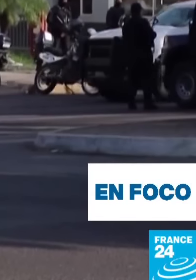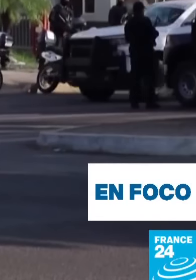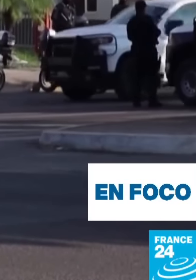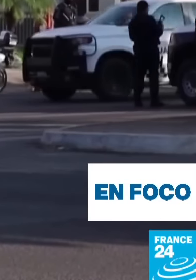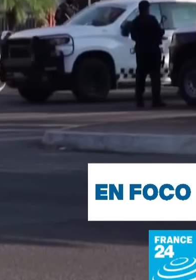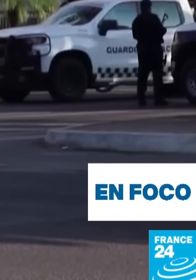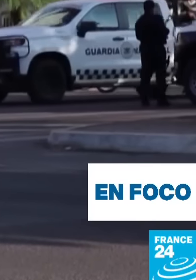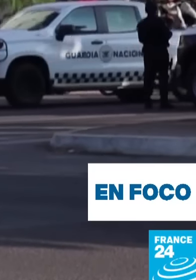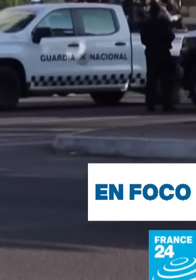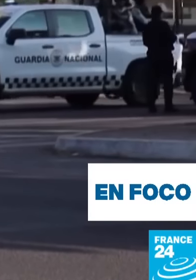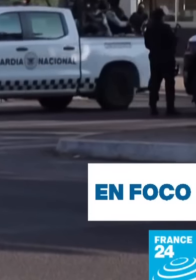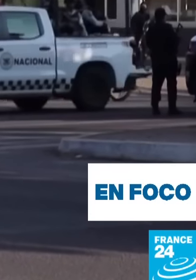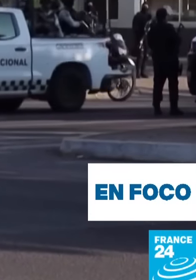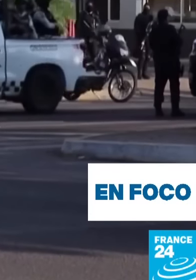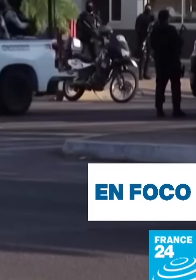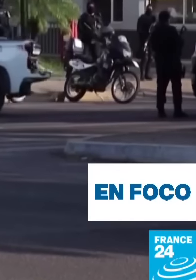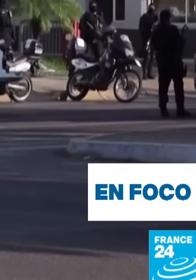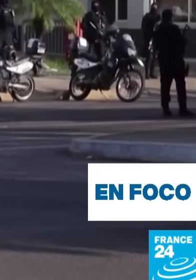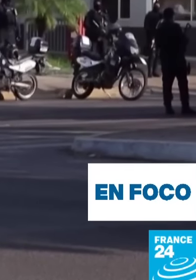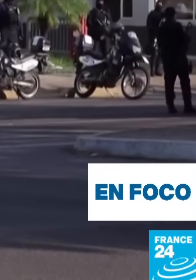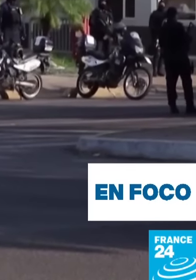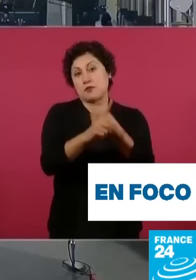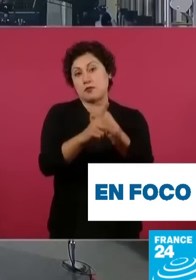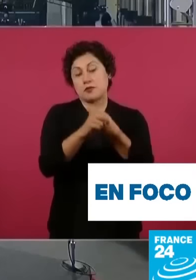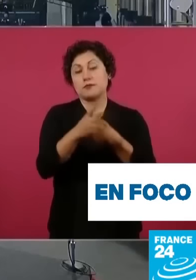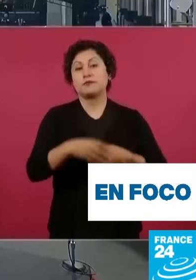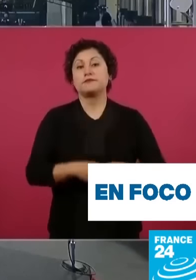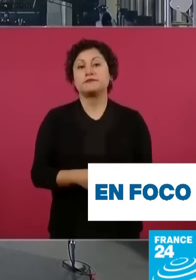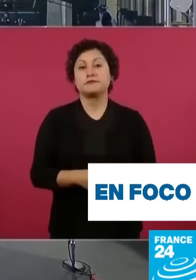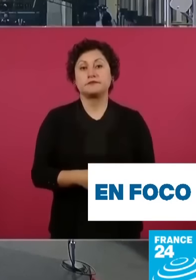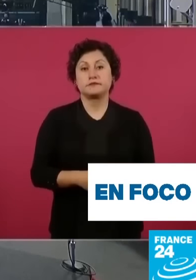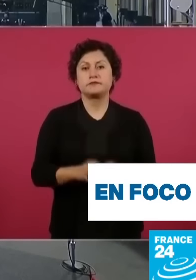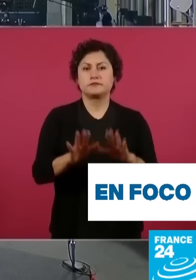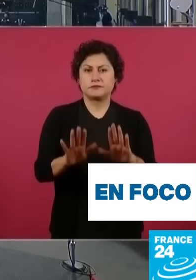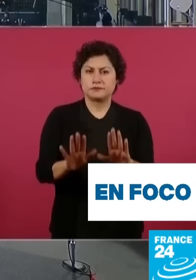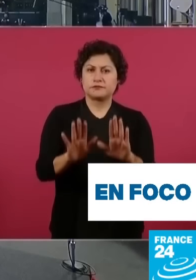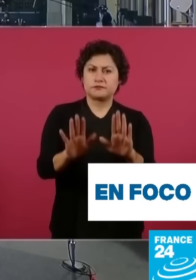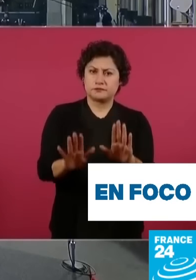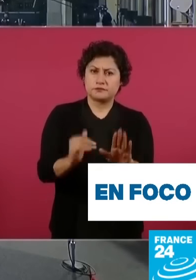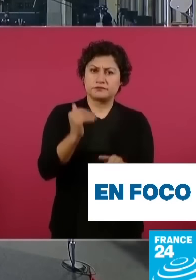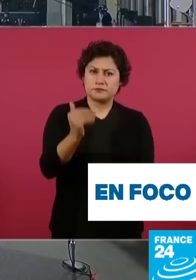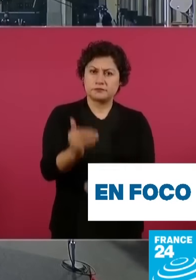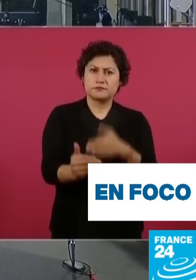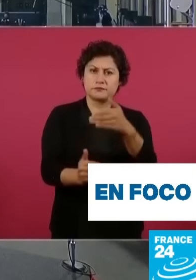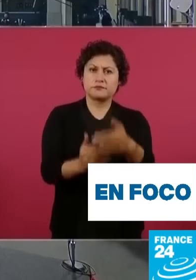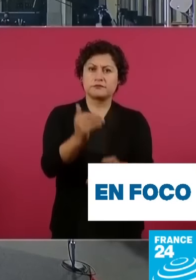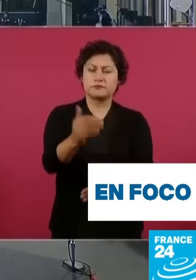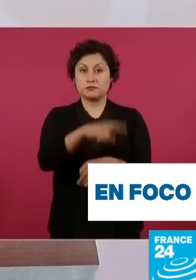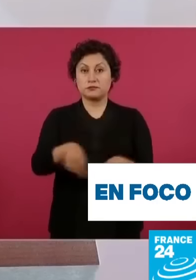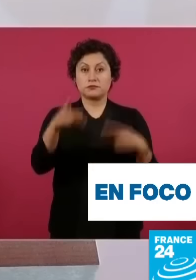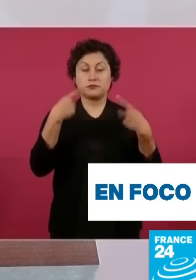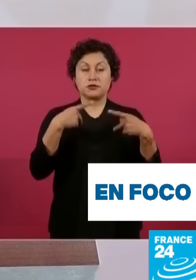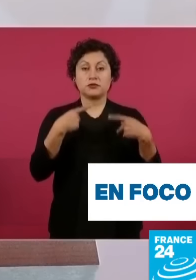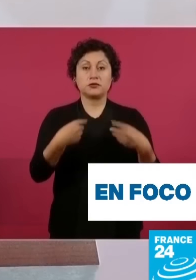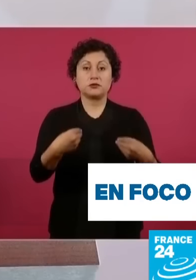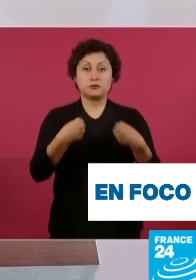dejó el poder en septiembre, envió refuerzos para tratar de aplacar la situación. Decirle a la gente de Culiacán